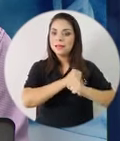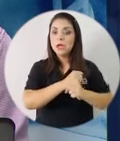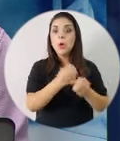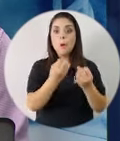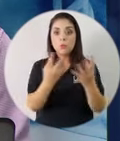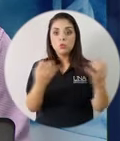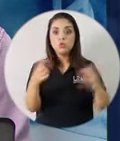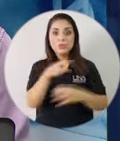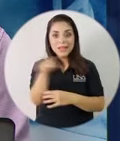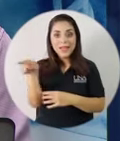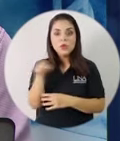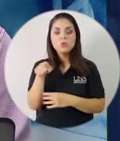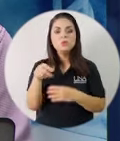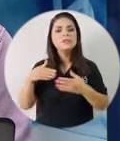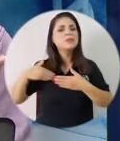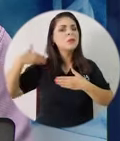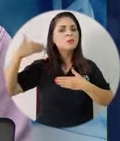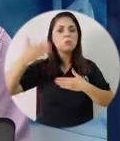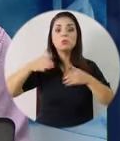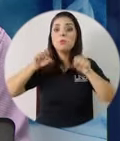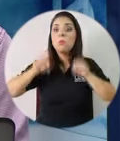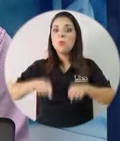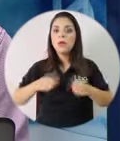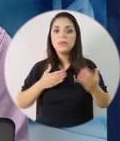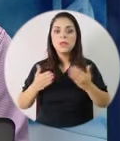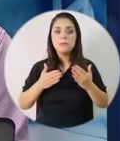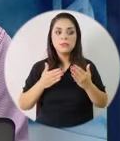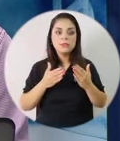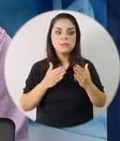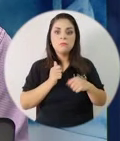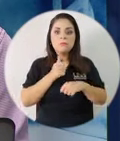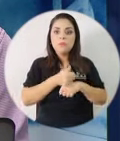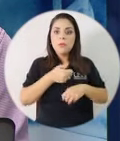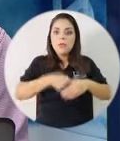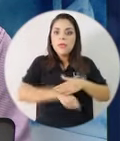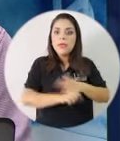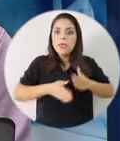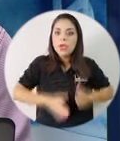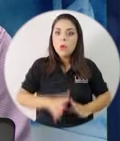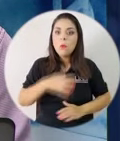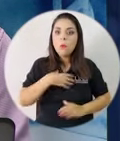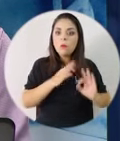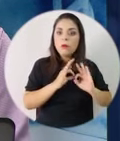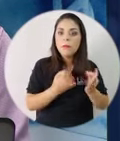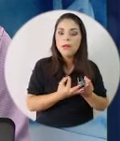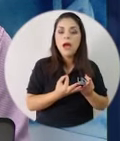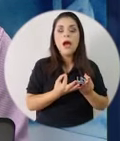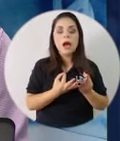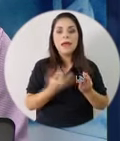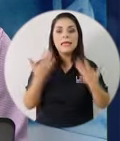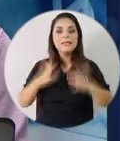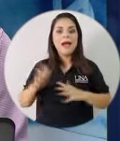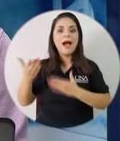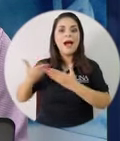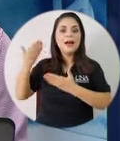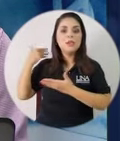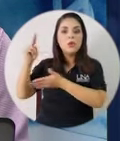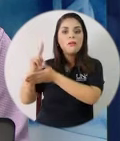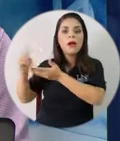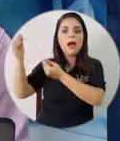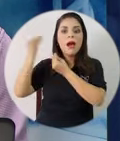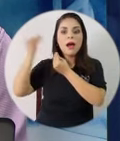edad. Muchos de ellos y ellas pueden eventualmente tomar la decisión de formar una familia y es muy importante que tengan conocimientos básicos